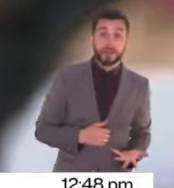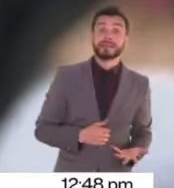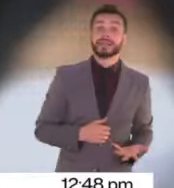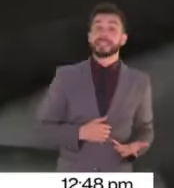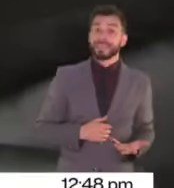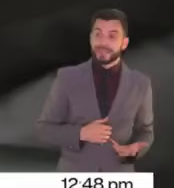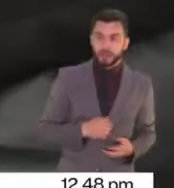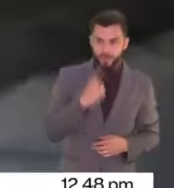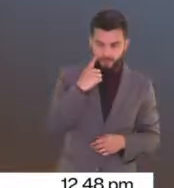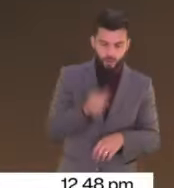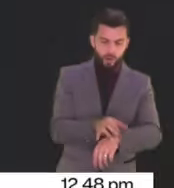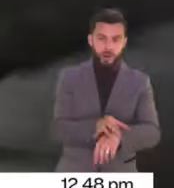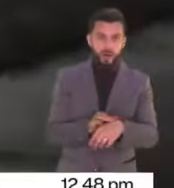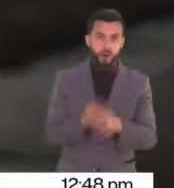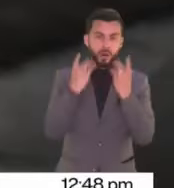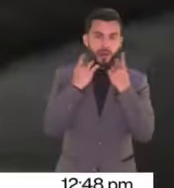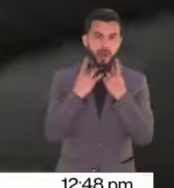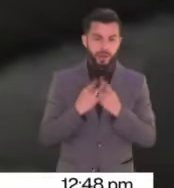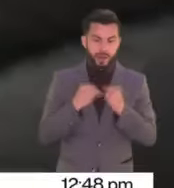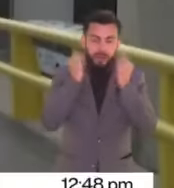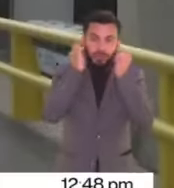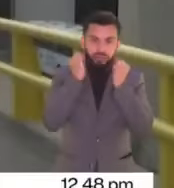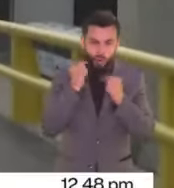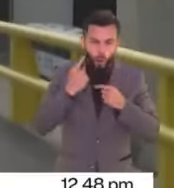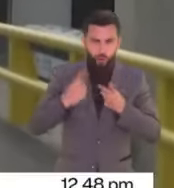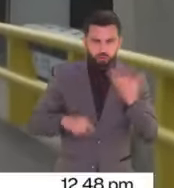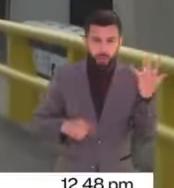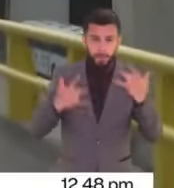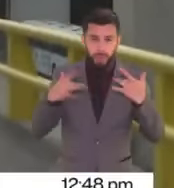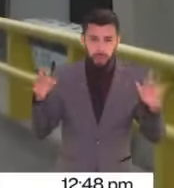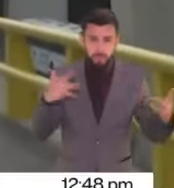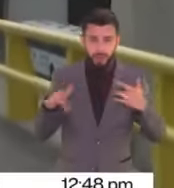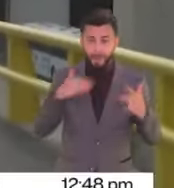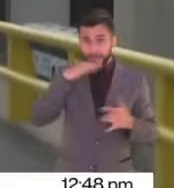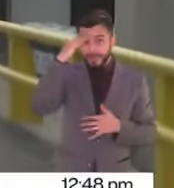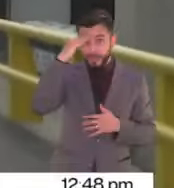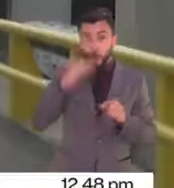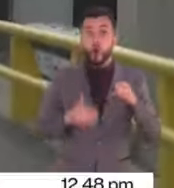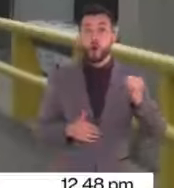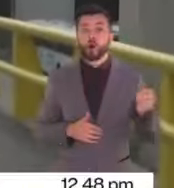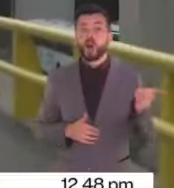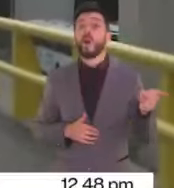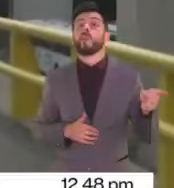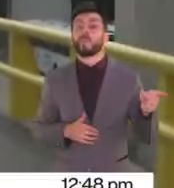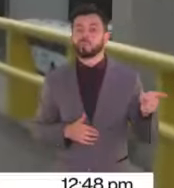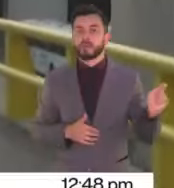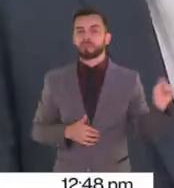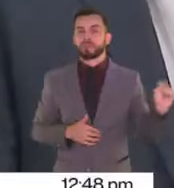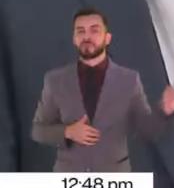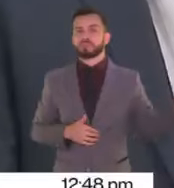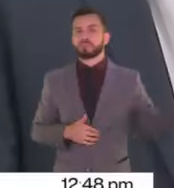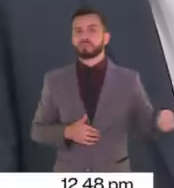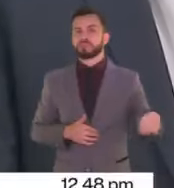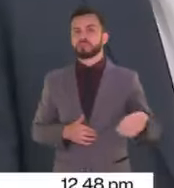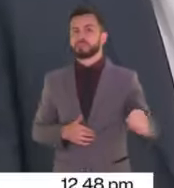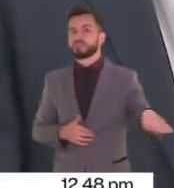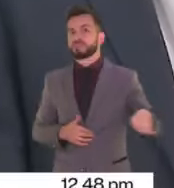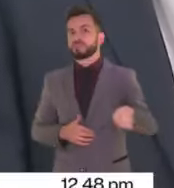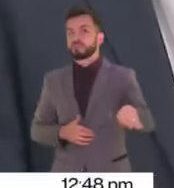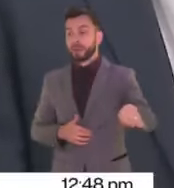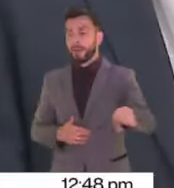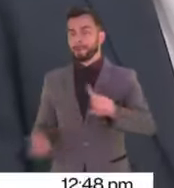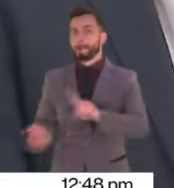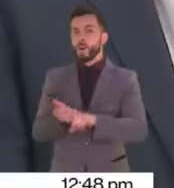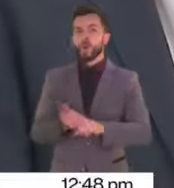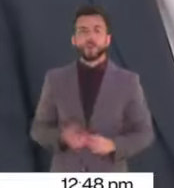observaban relojes, cadenas y joyas en la vía rumbo a Medellín, otros integrantes de la banda entraban en acción. En muchas de las ocasiones